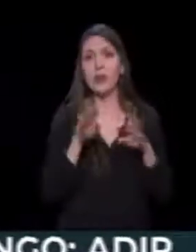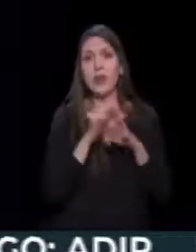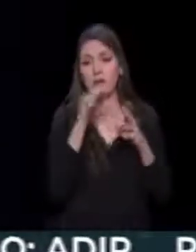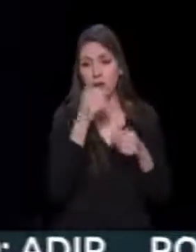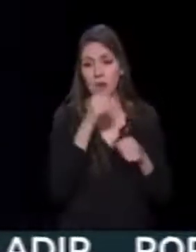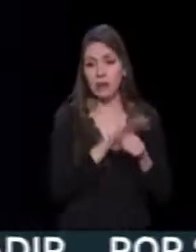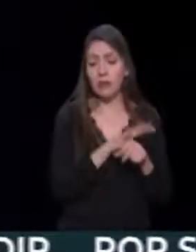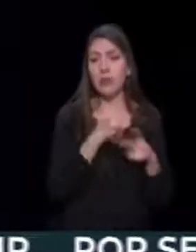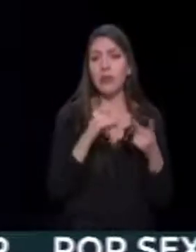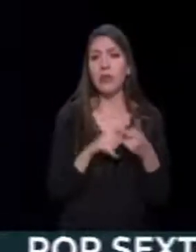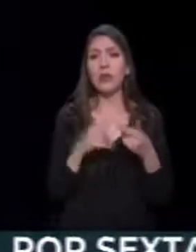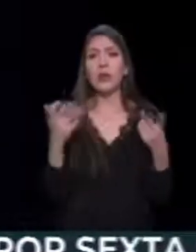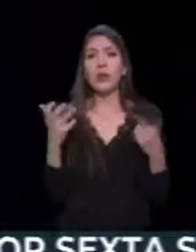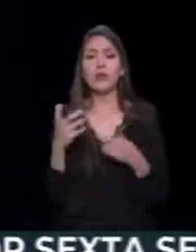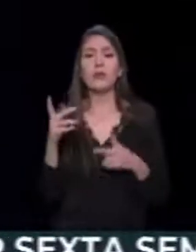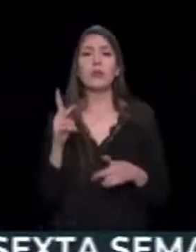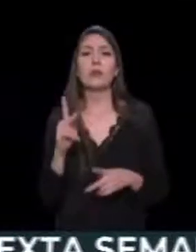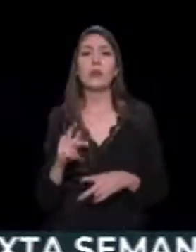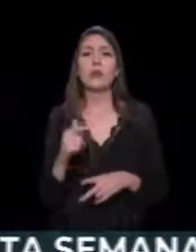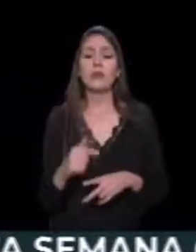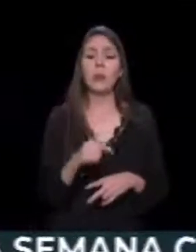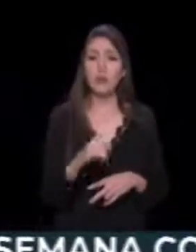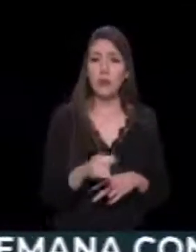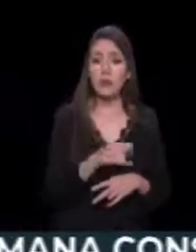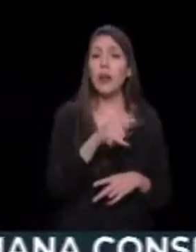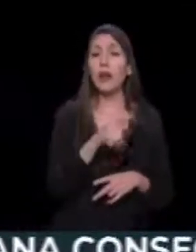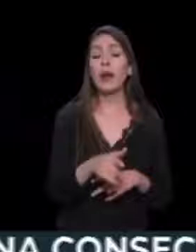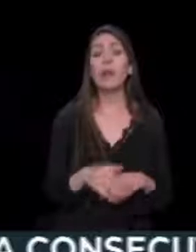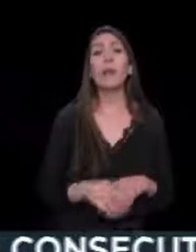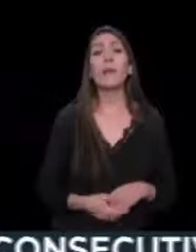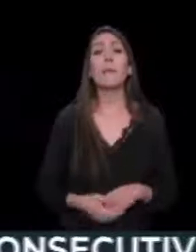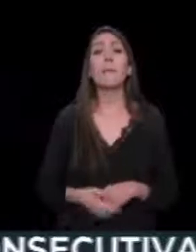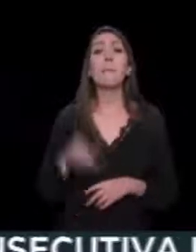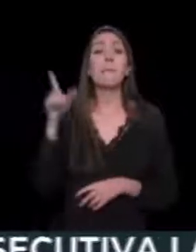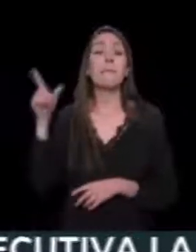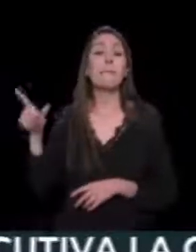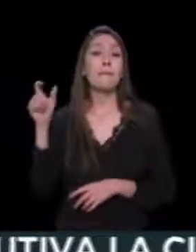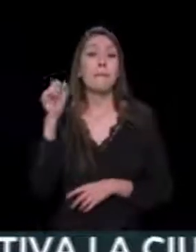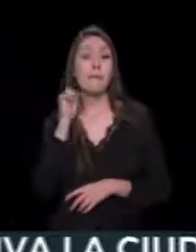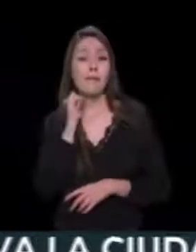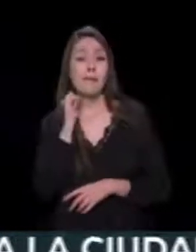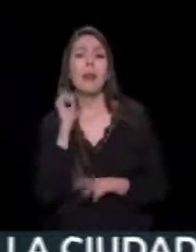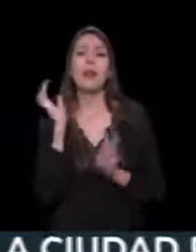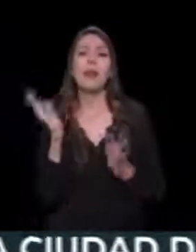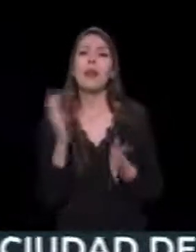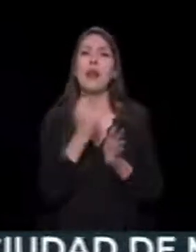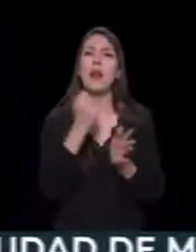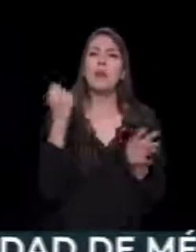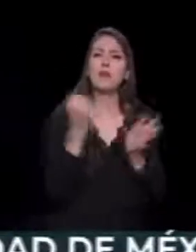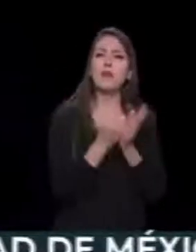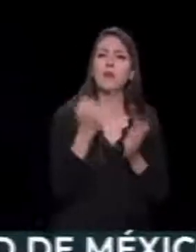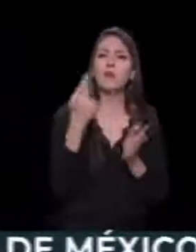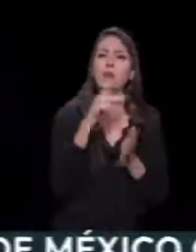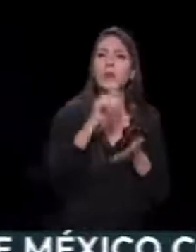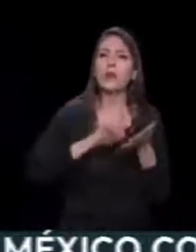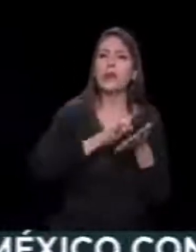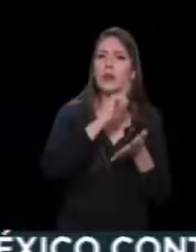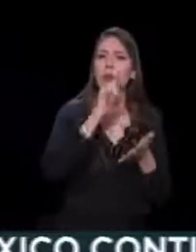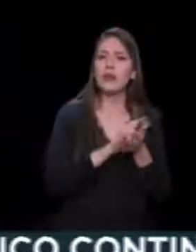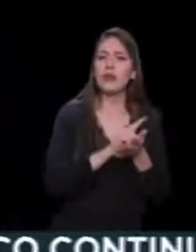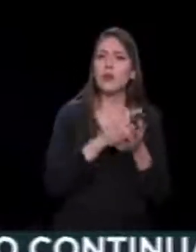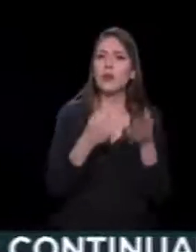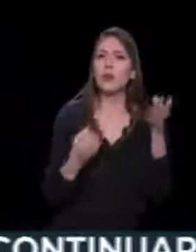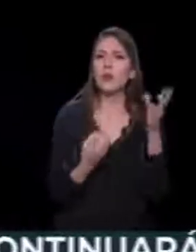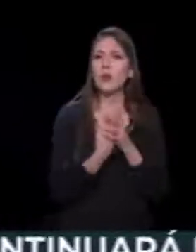de justicia. Por una parte, se aprobó en el Senado la nueva ley orgánica de la Fiscalía General de la